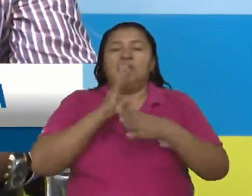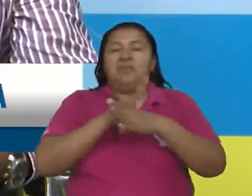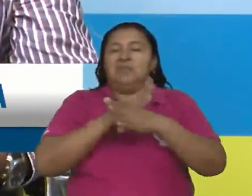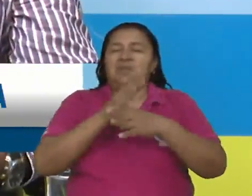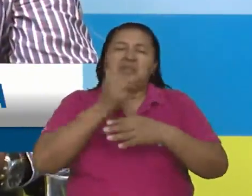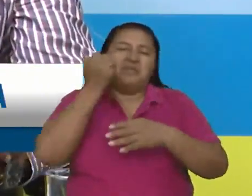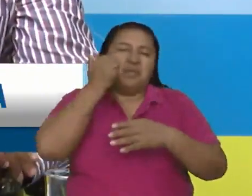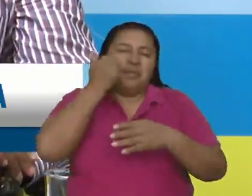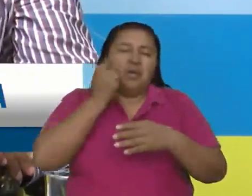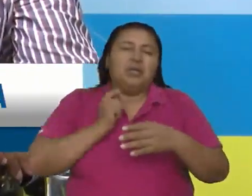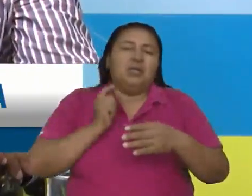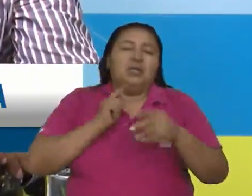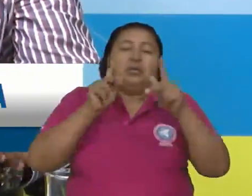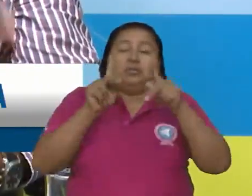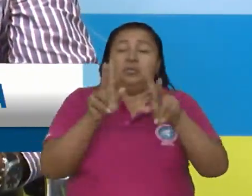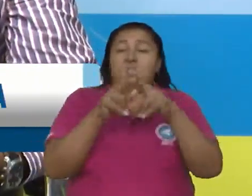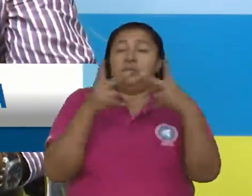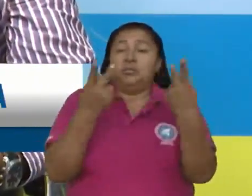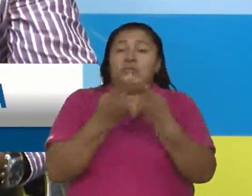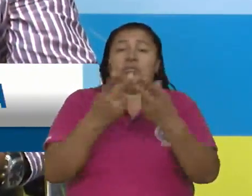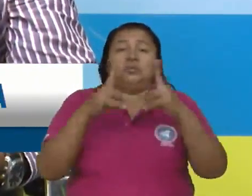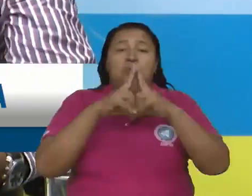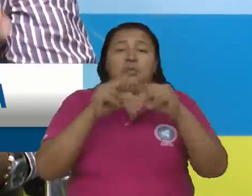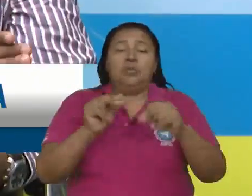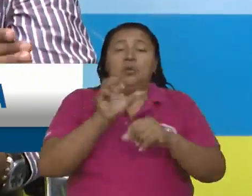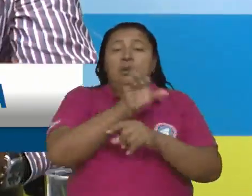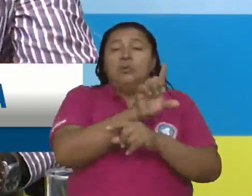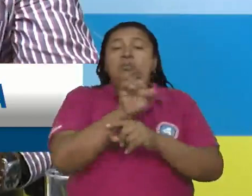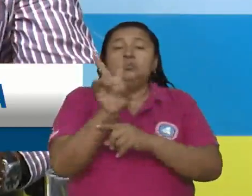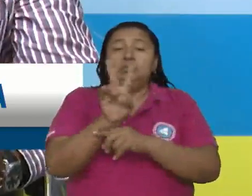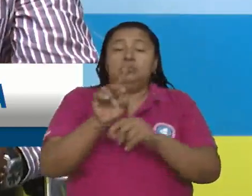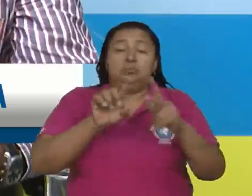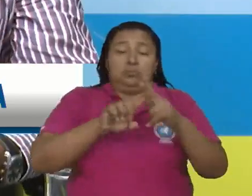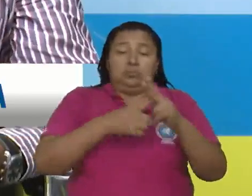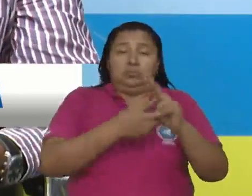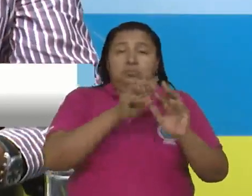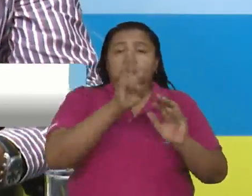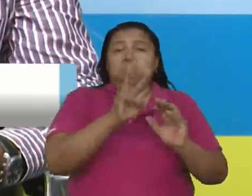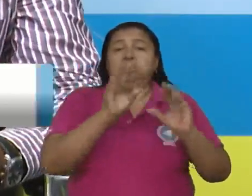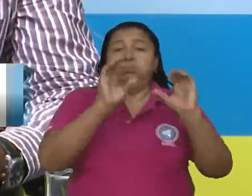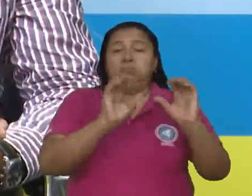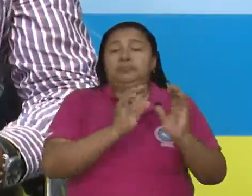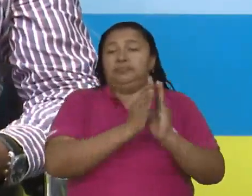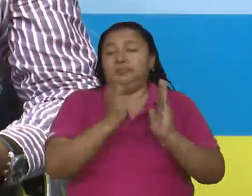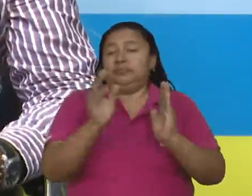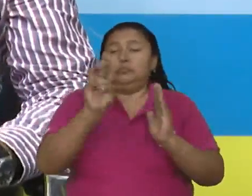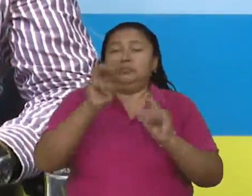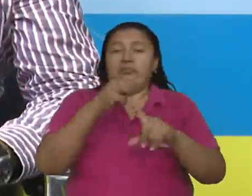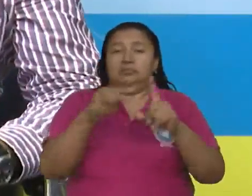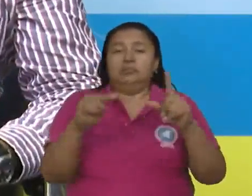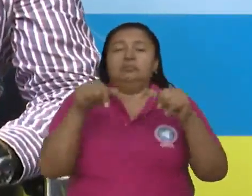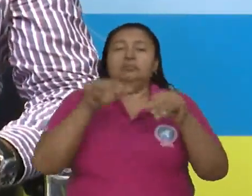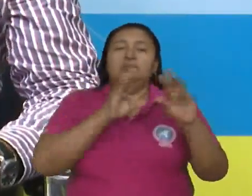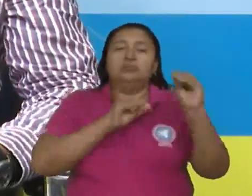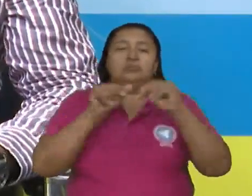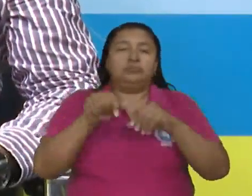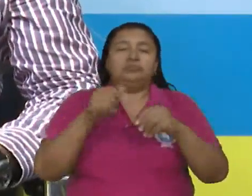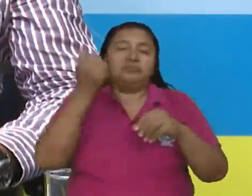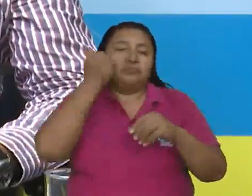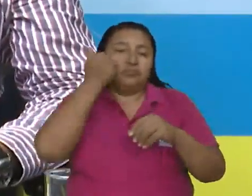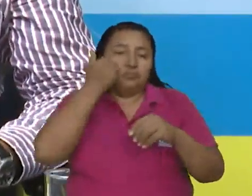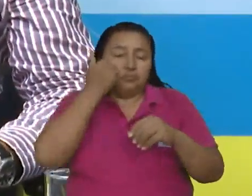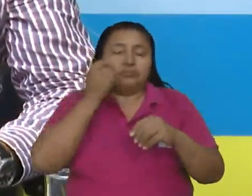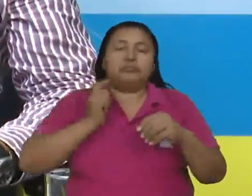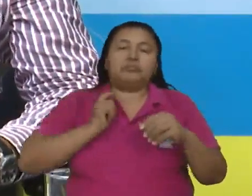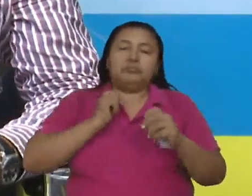afectan a la población nicaragüense de lunes a viernes, desde las 3 de la tarde a las 3 y media. Aquí hablamos de enfermedades que